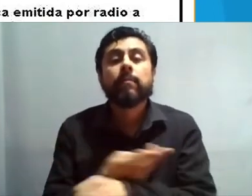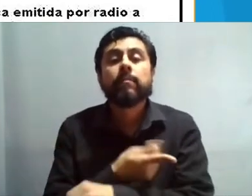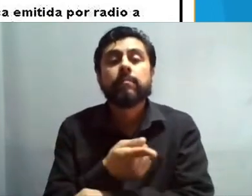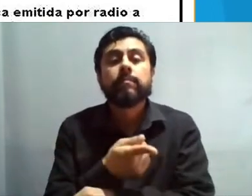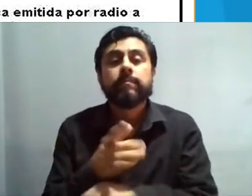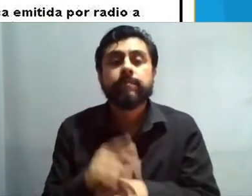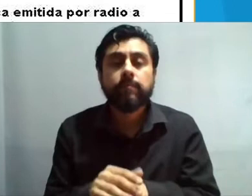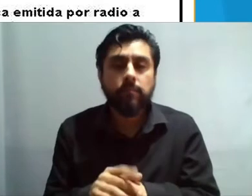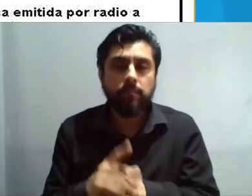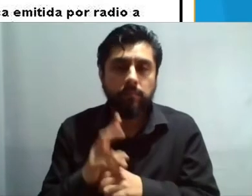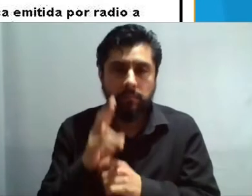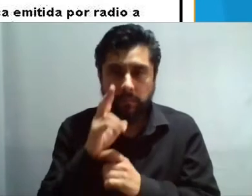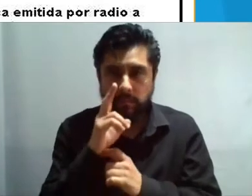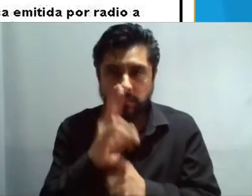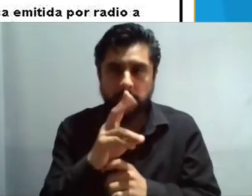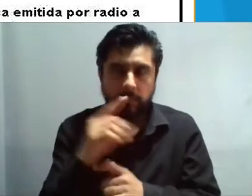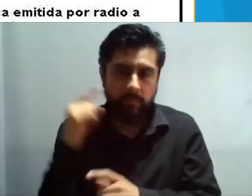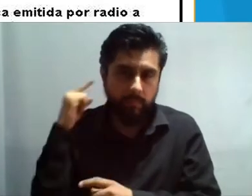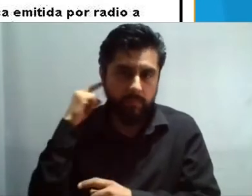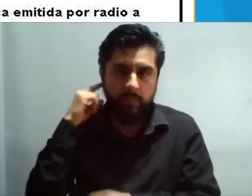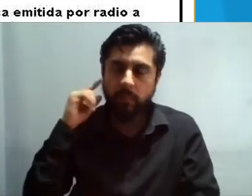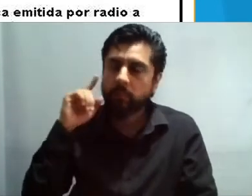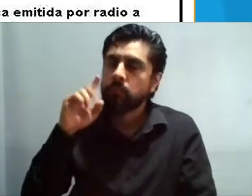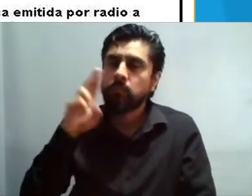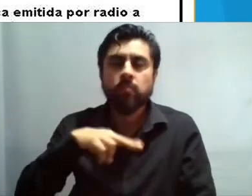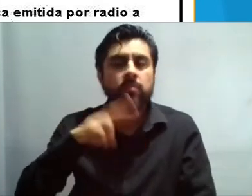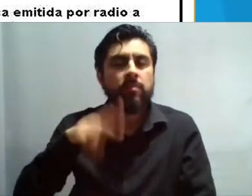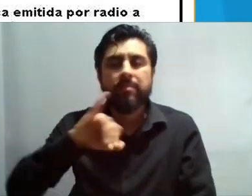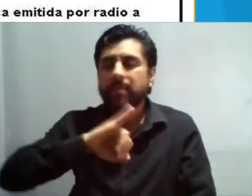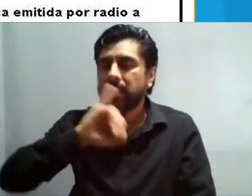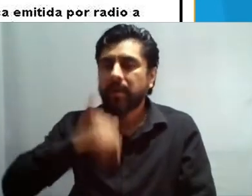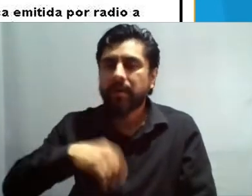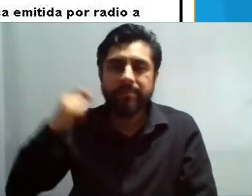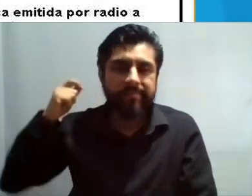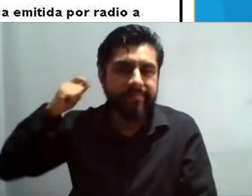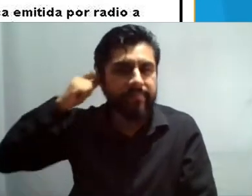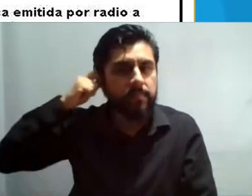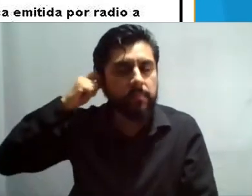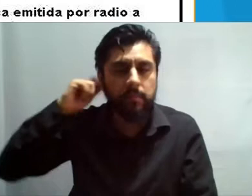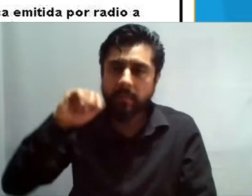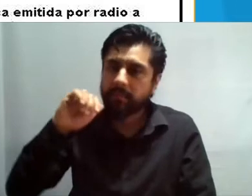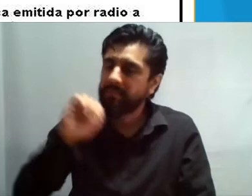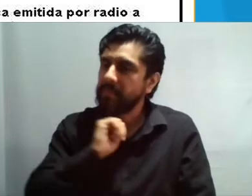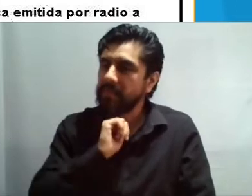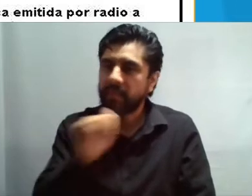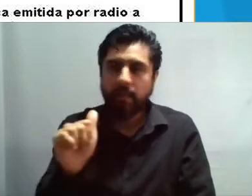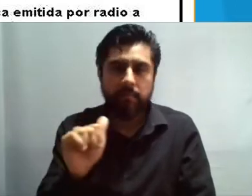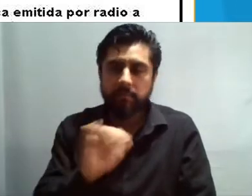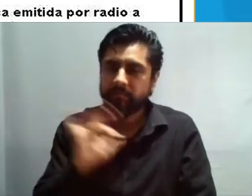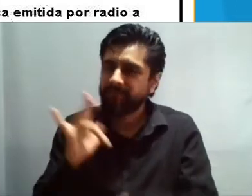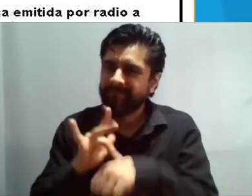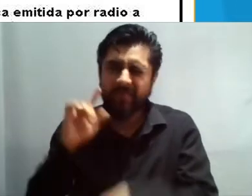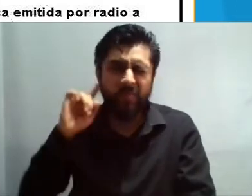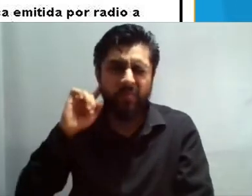la audición, no meterse nada a los oídos. Si no, podemos caer en una infección como la que acabamos de mostrar. ¿Qué otra cosa es